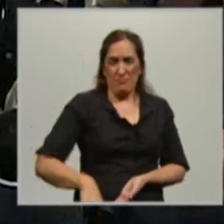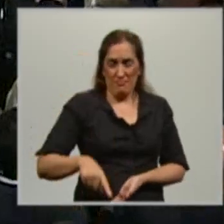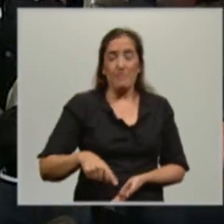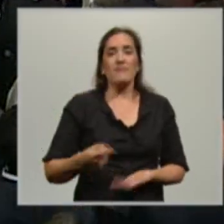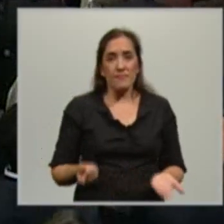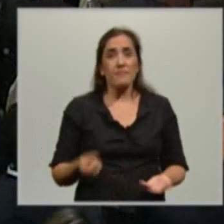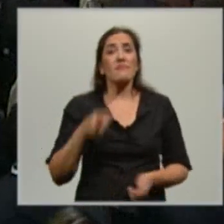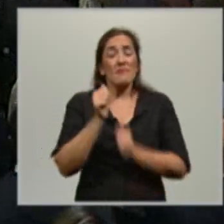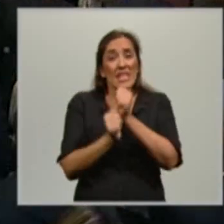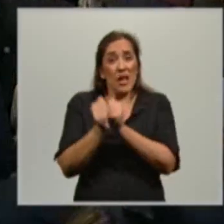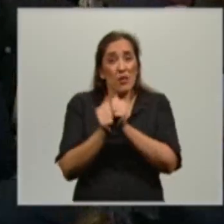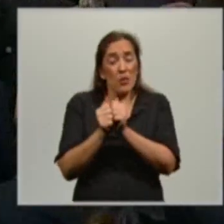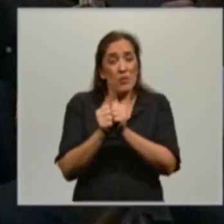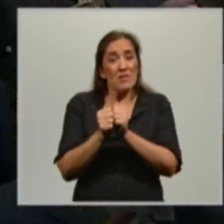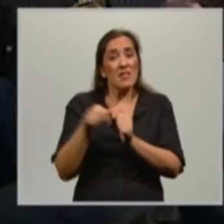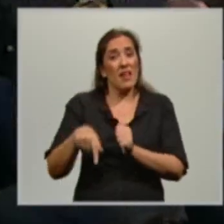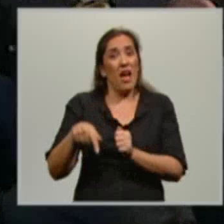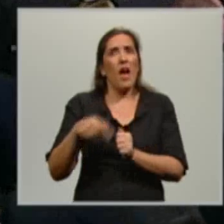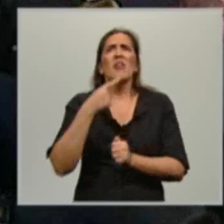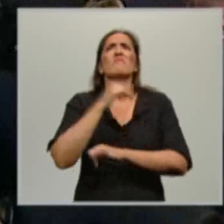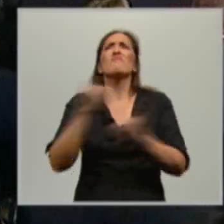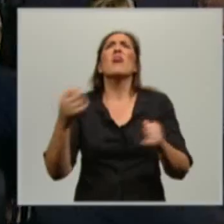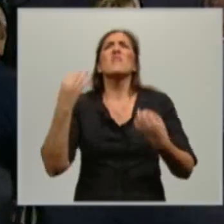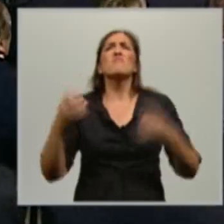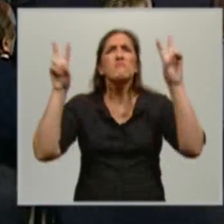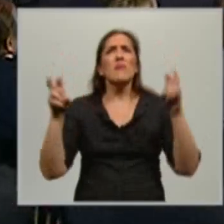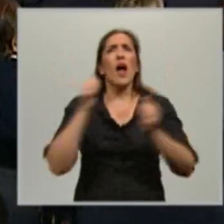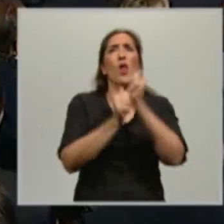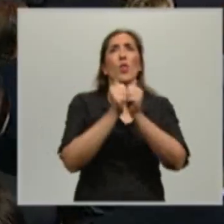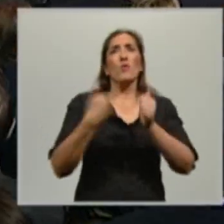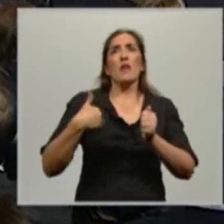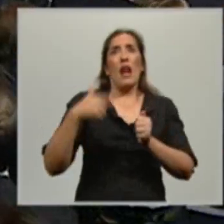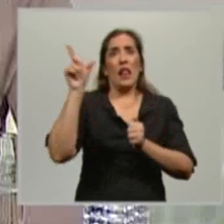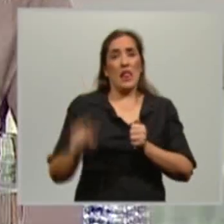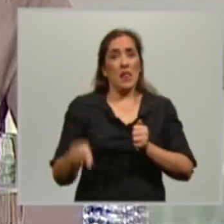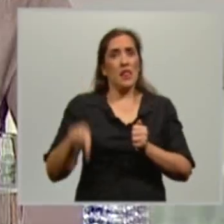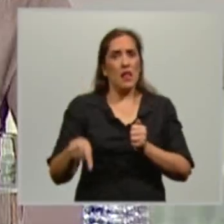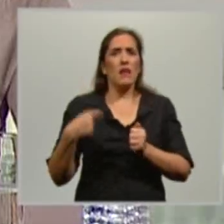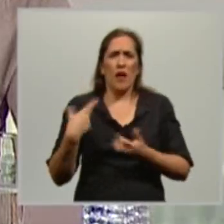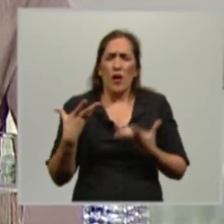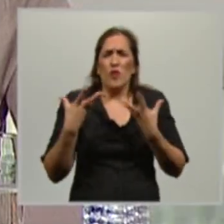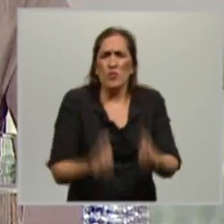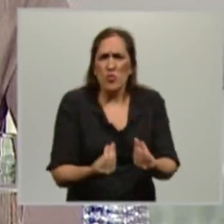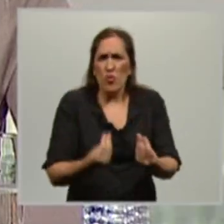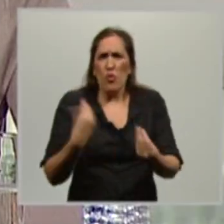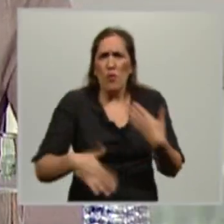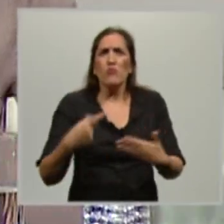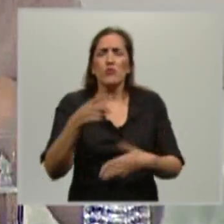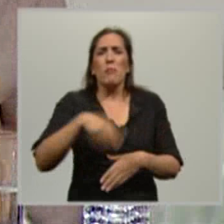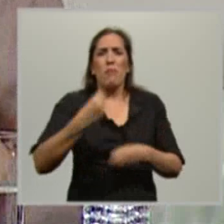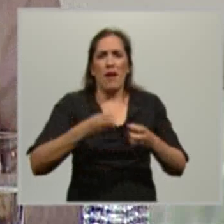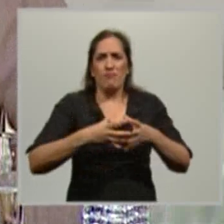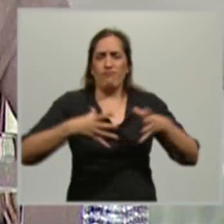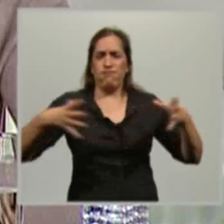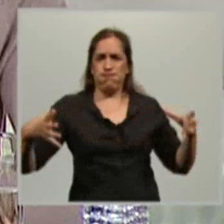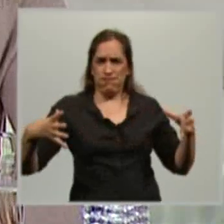decirle a esa industria argentina, a la que tanto hemos ayudado a crecer y que ha